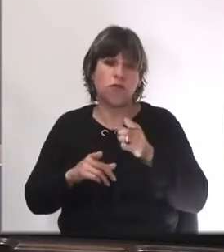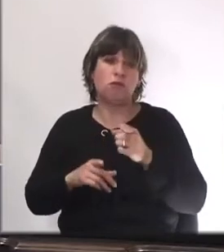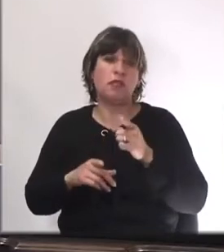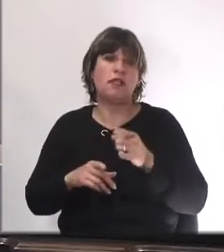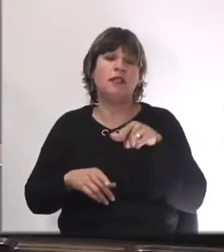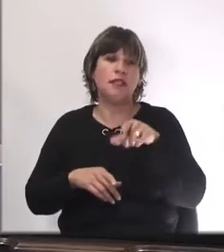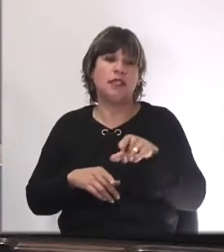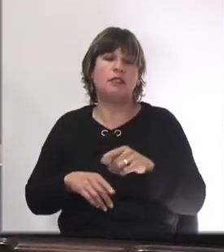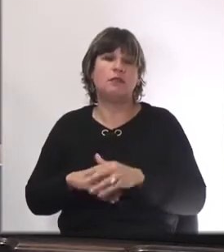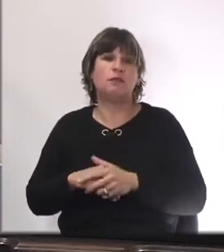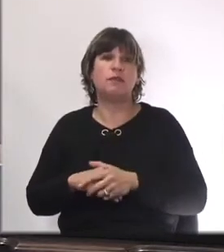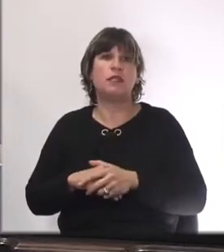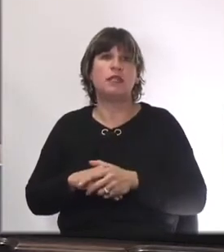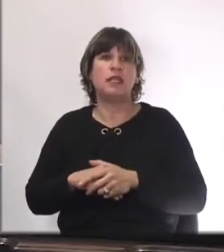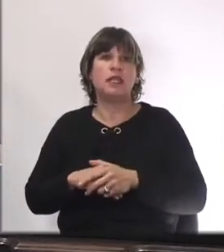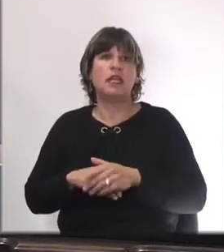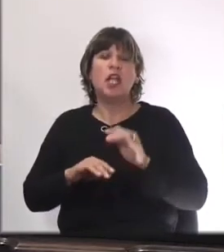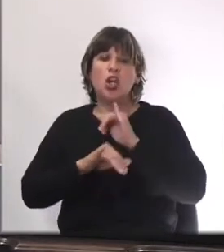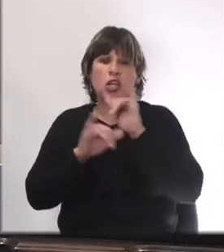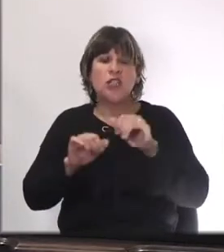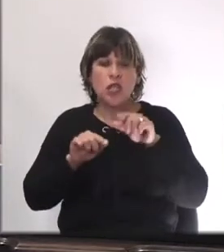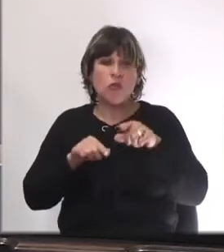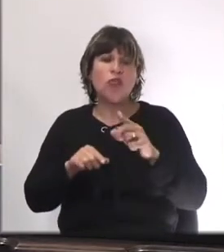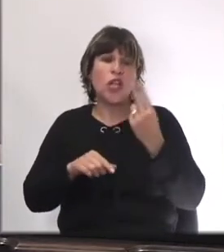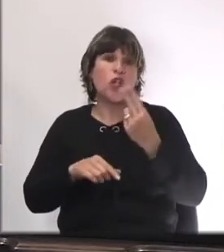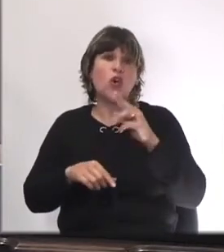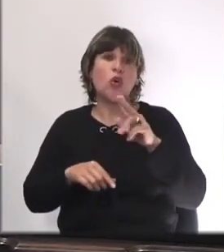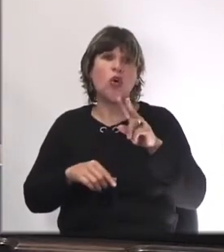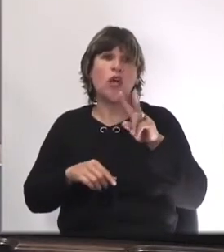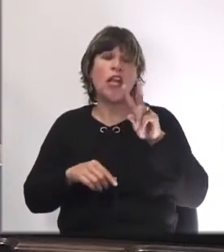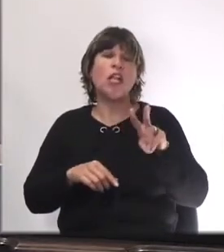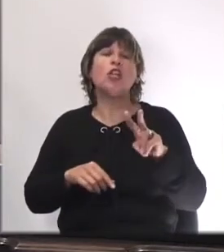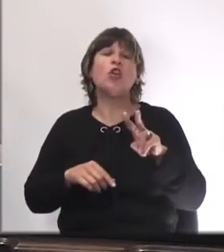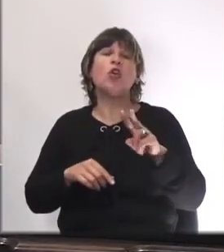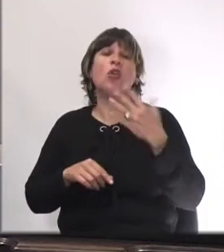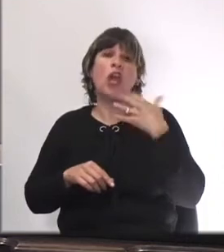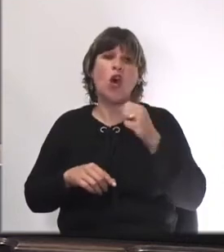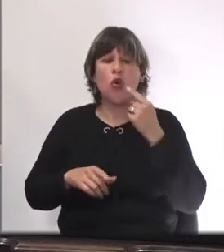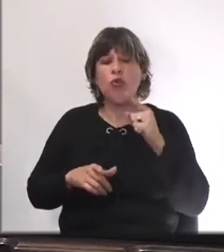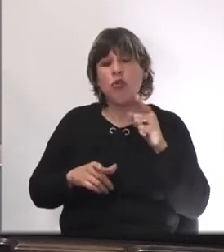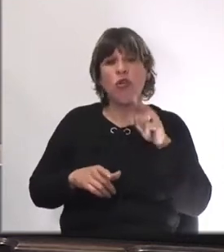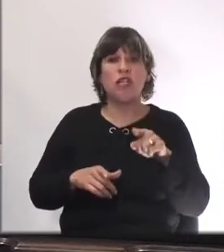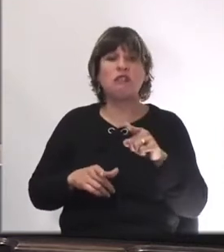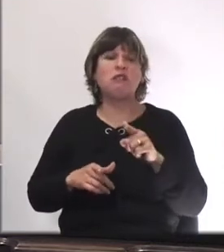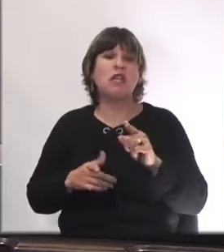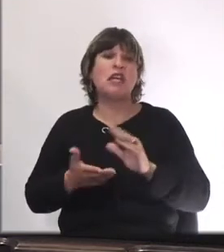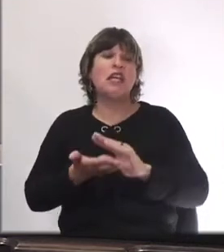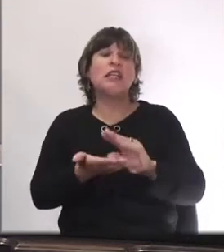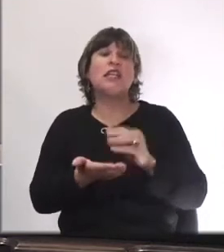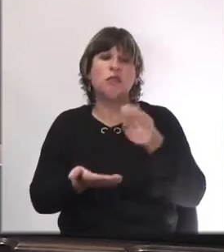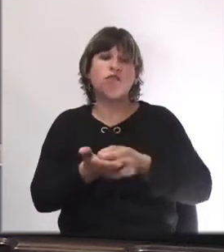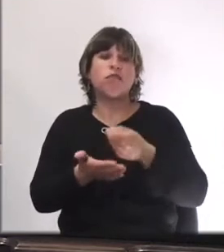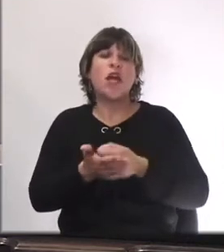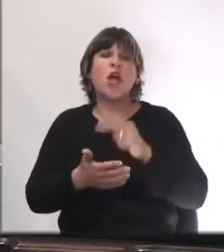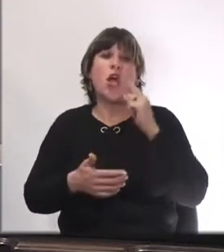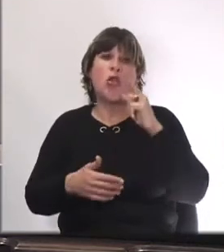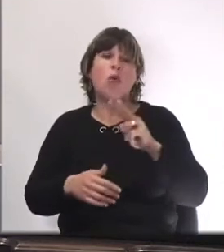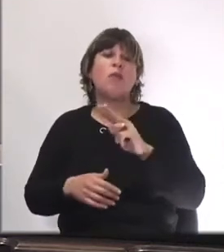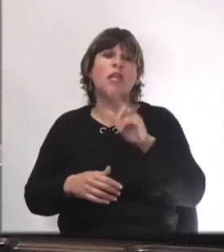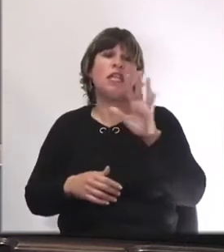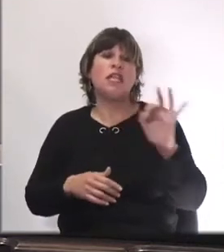infancia. Lo que se anuncia ese día son 2.500 pesos durante el año, por mes,